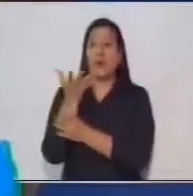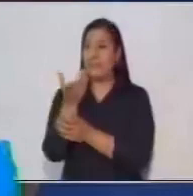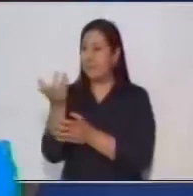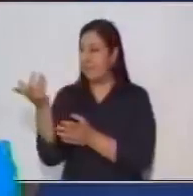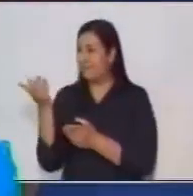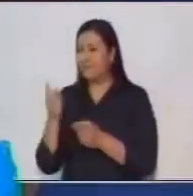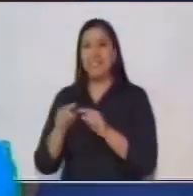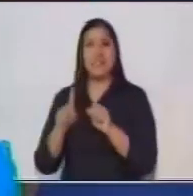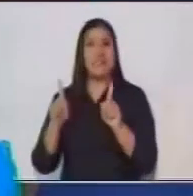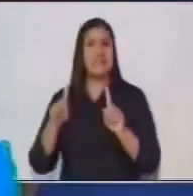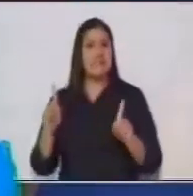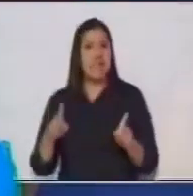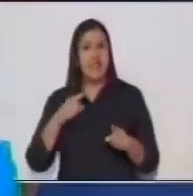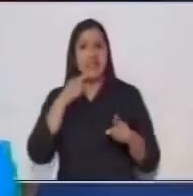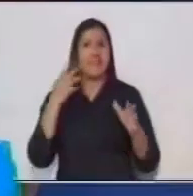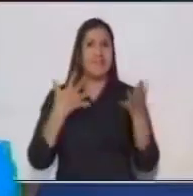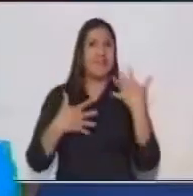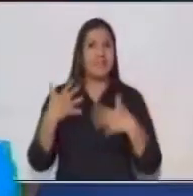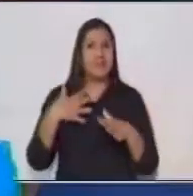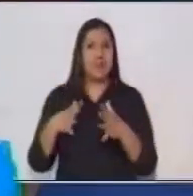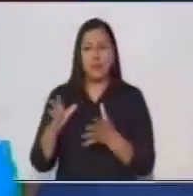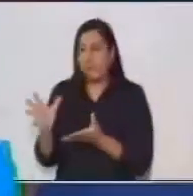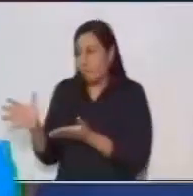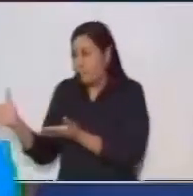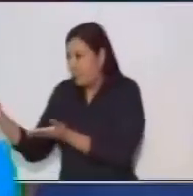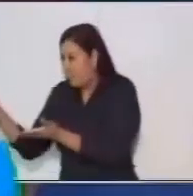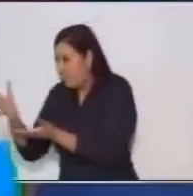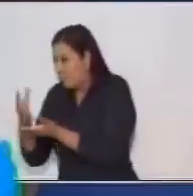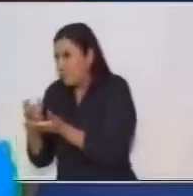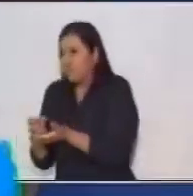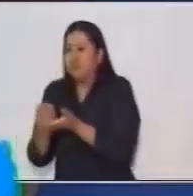llevarlas a su casa y regalárselas a mamá.